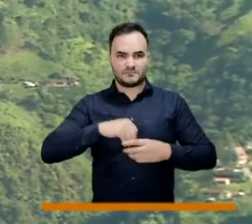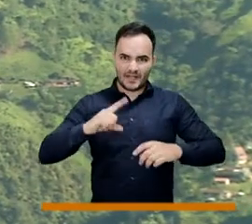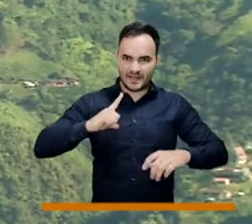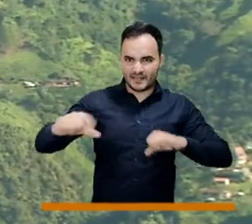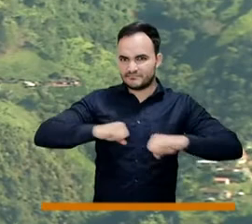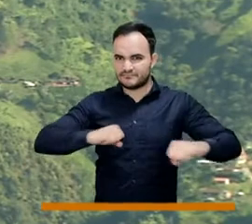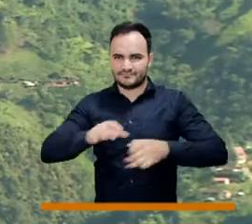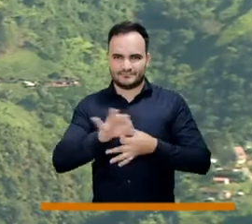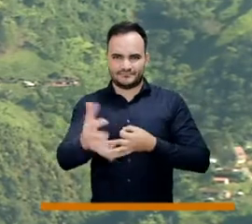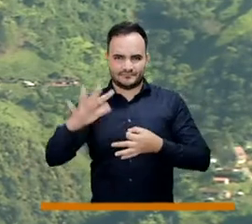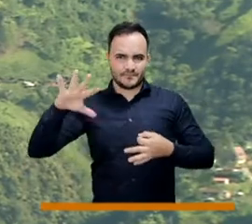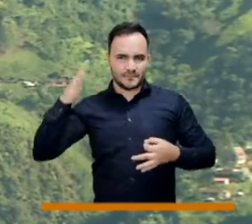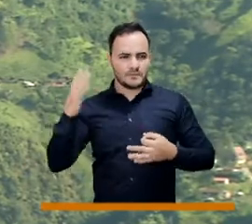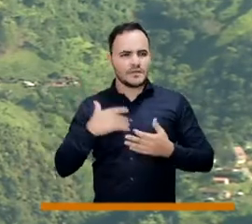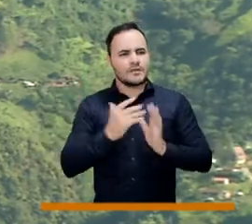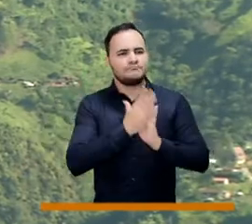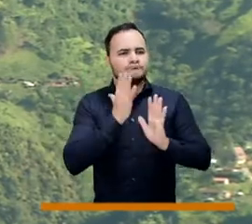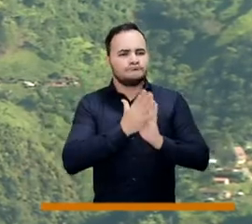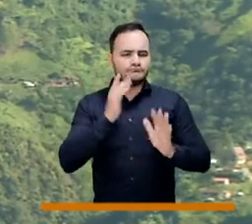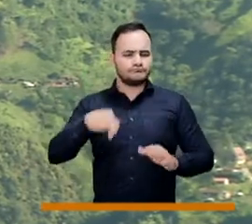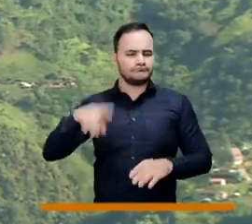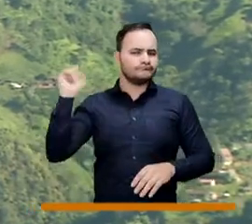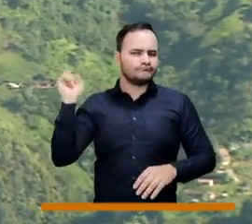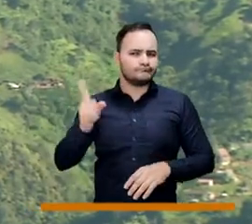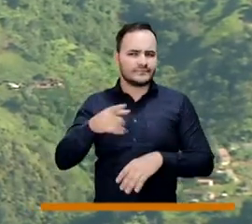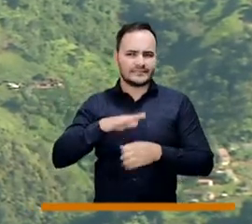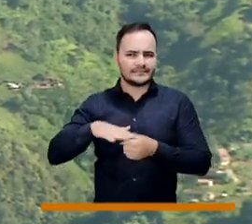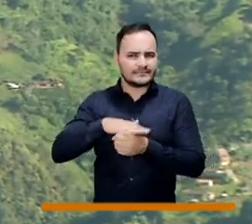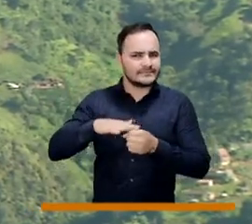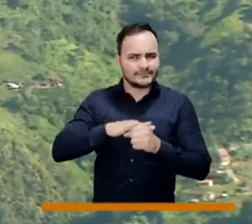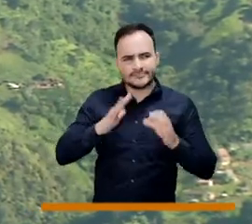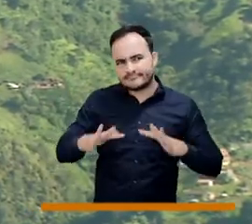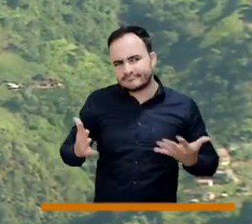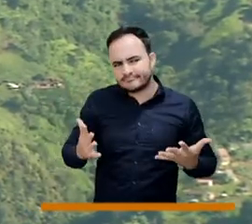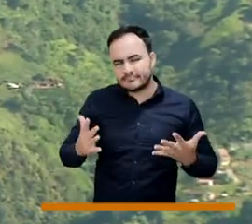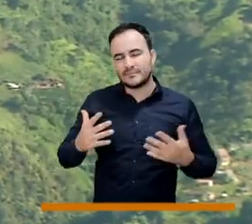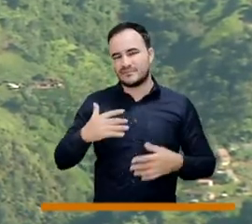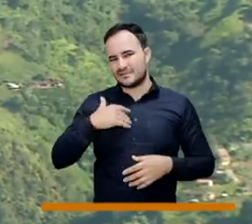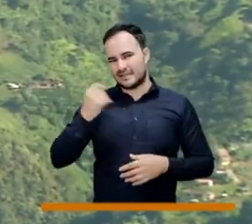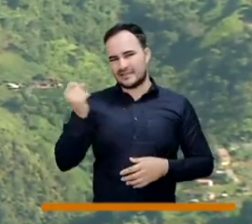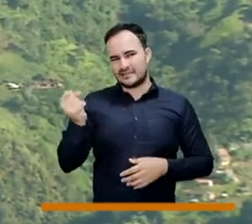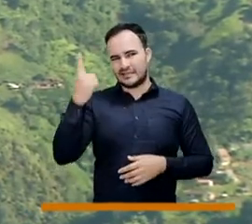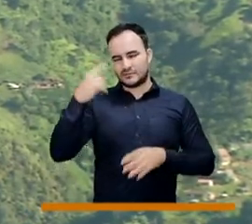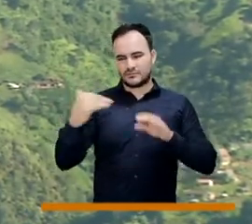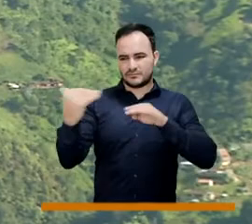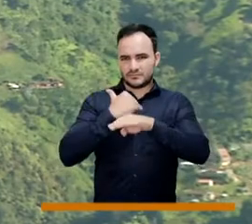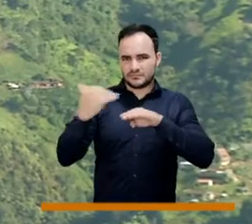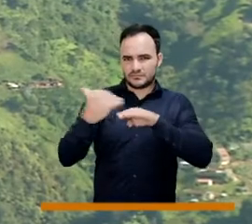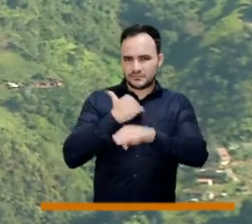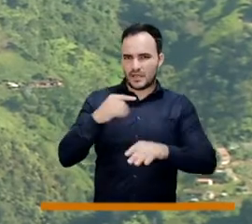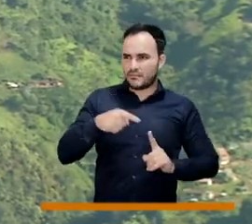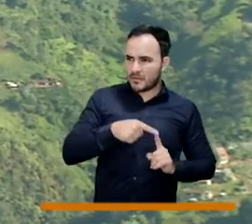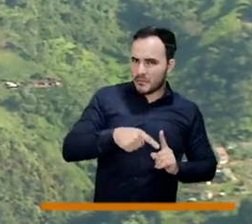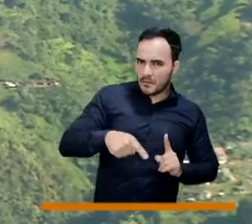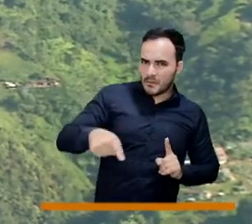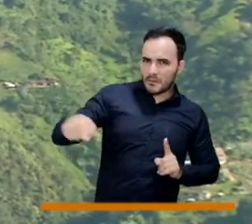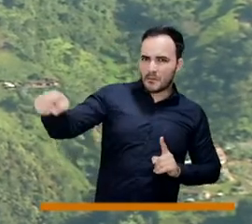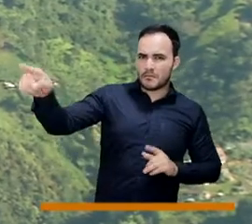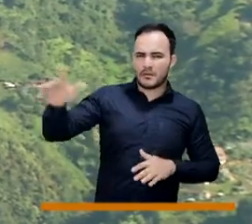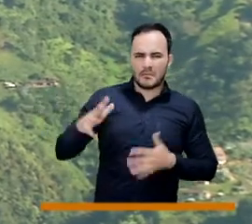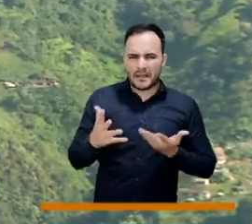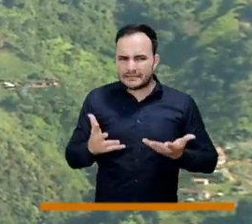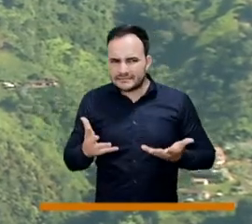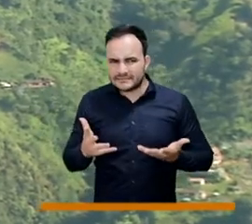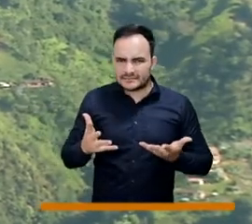corregidora, ¿cuál es la situación que ha vivido el corregimiento con respecto a que la vía de acceso para ingresar